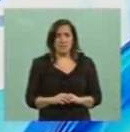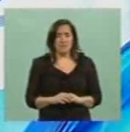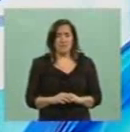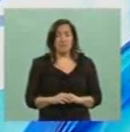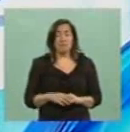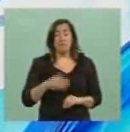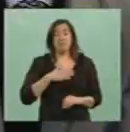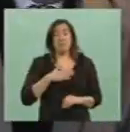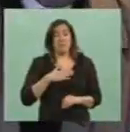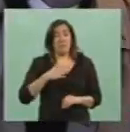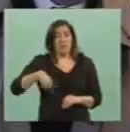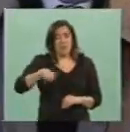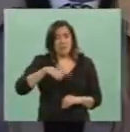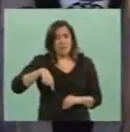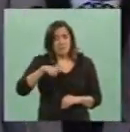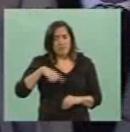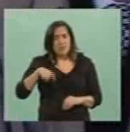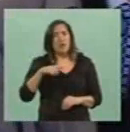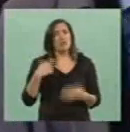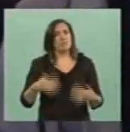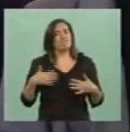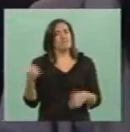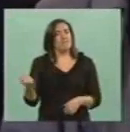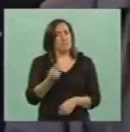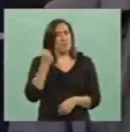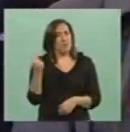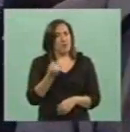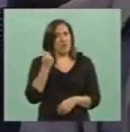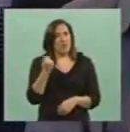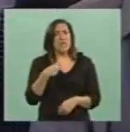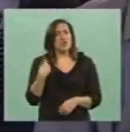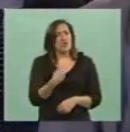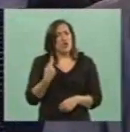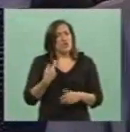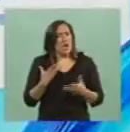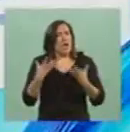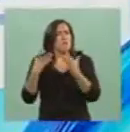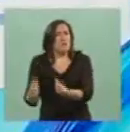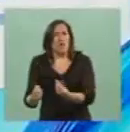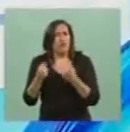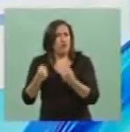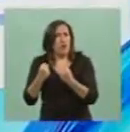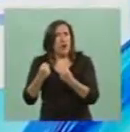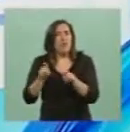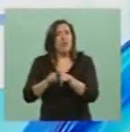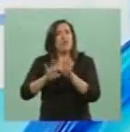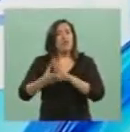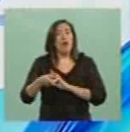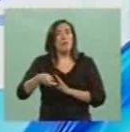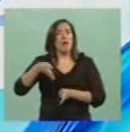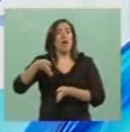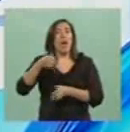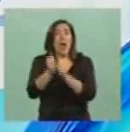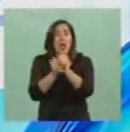Para nosotros es muy importante porque además hemos colaborado fuertemente con esto, con este motor de la